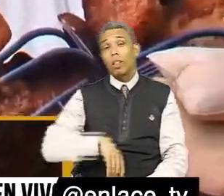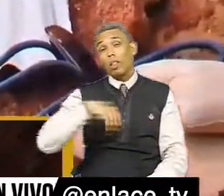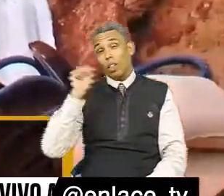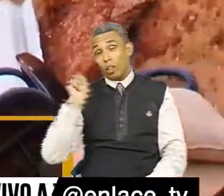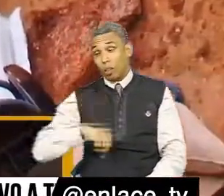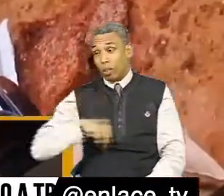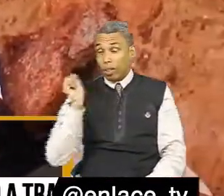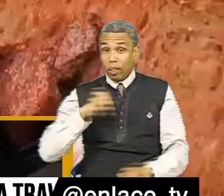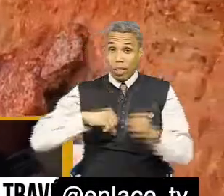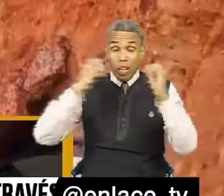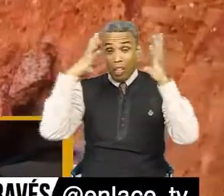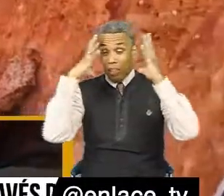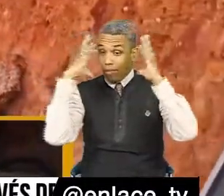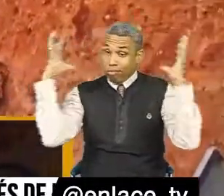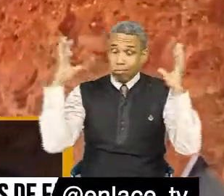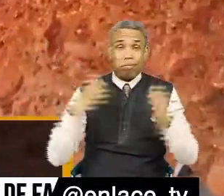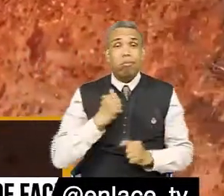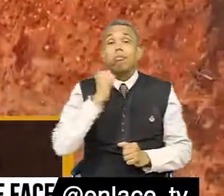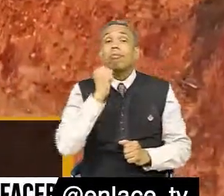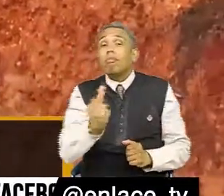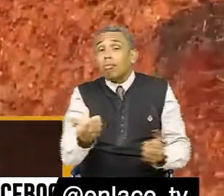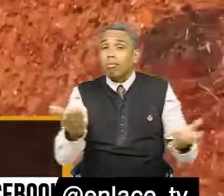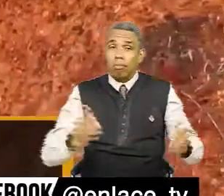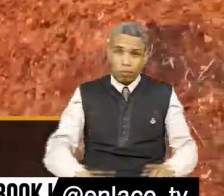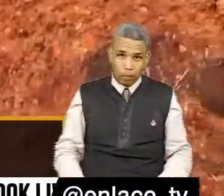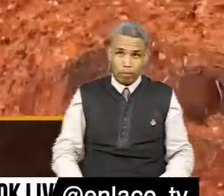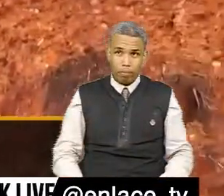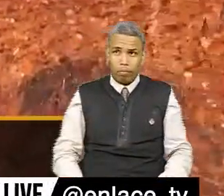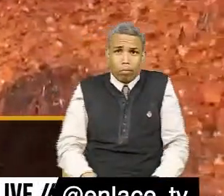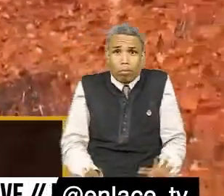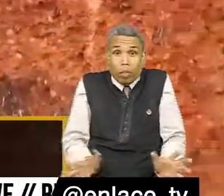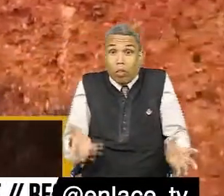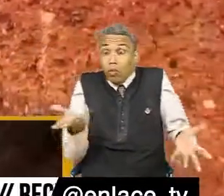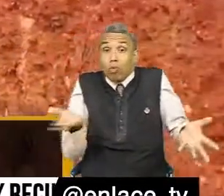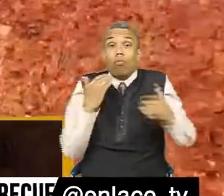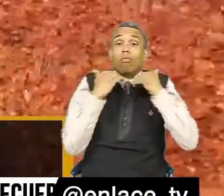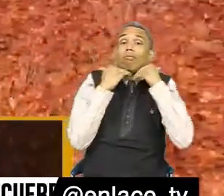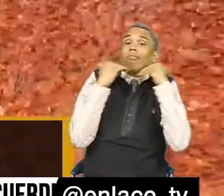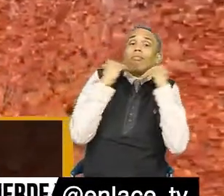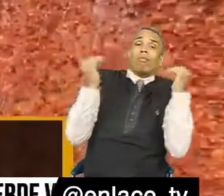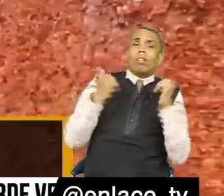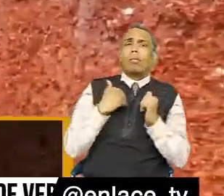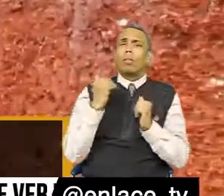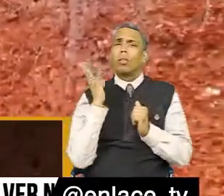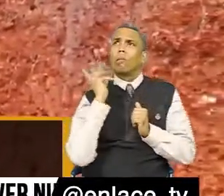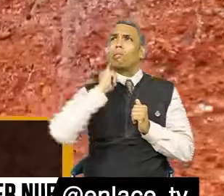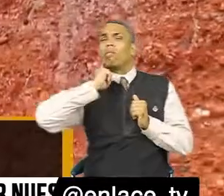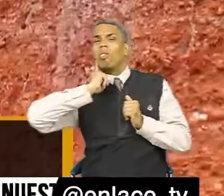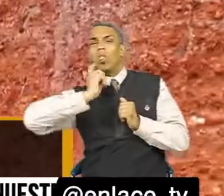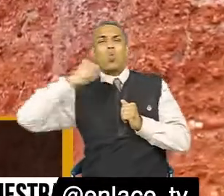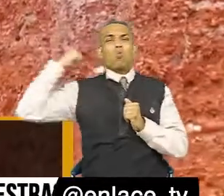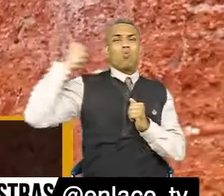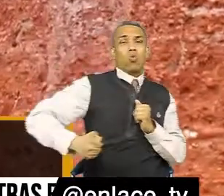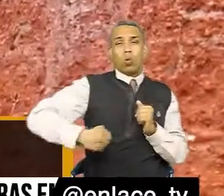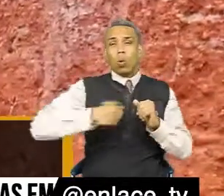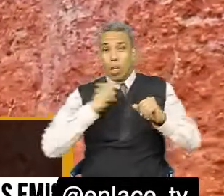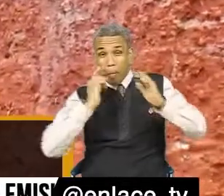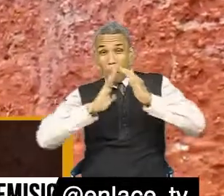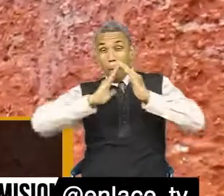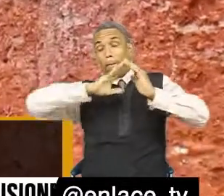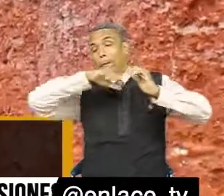angustiado porque sin saber qué había pasado ni nada pero le damos gracias a dios que al medios no